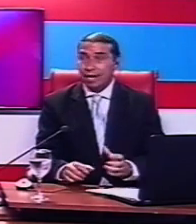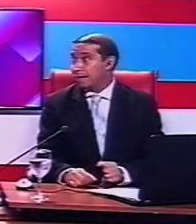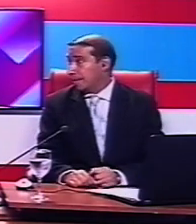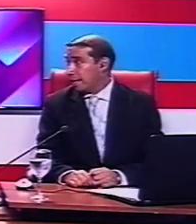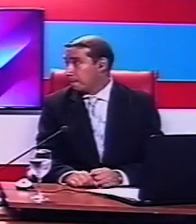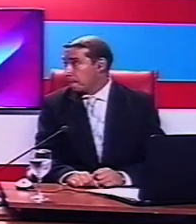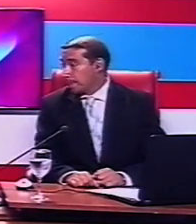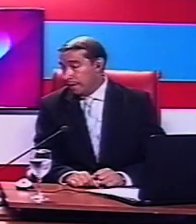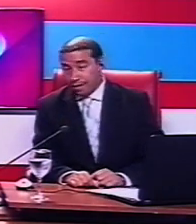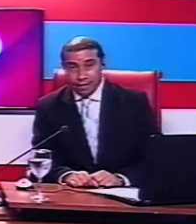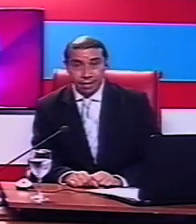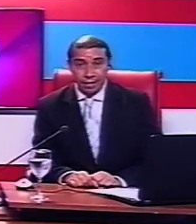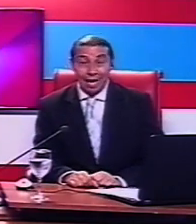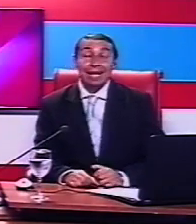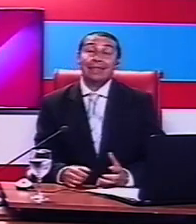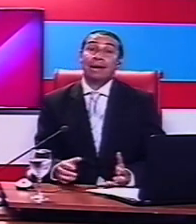a